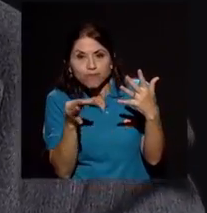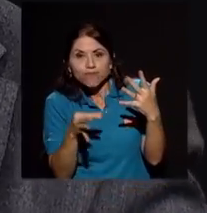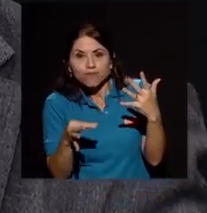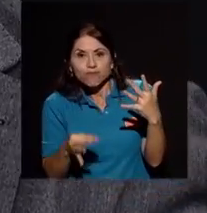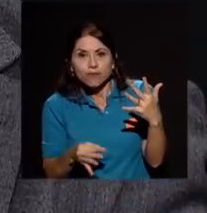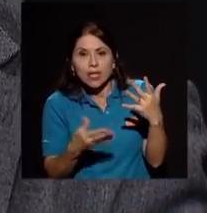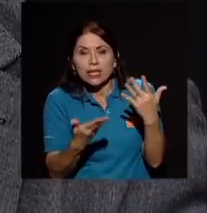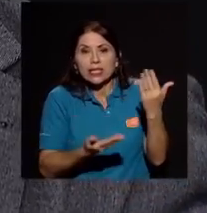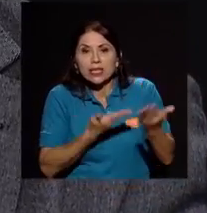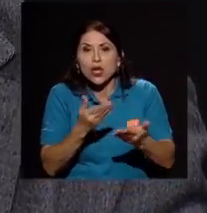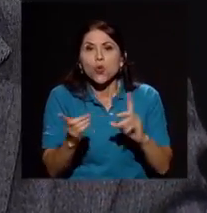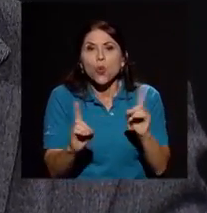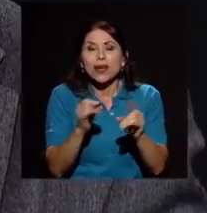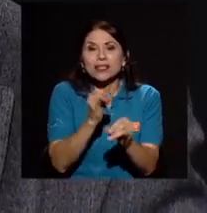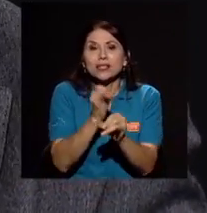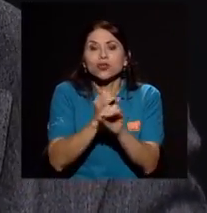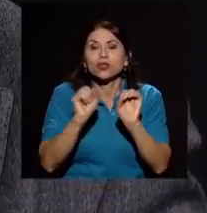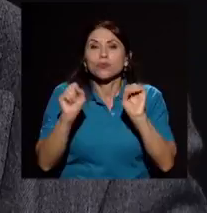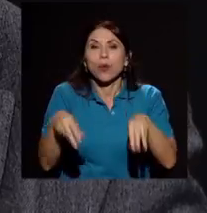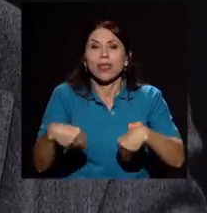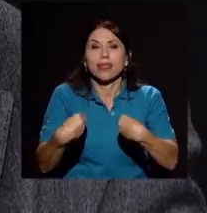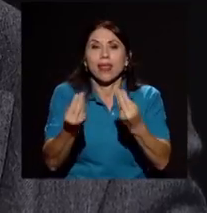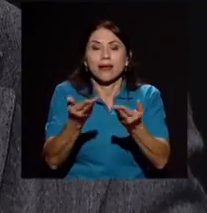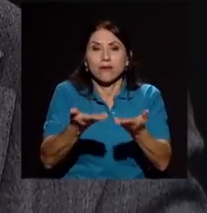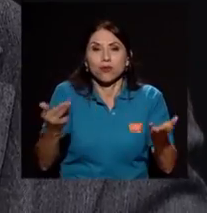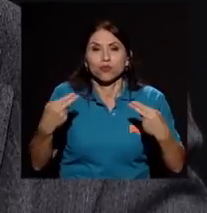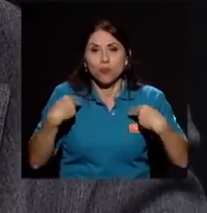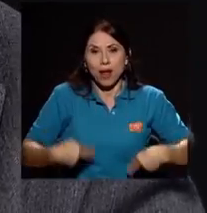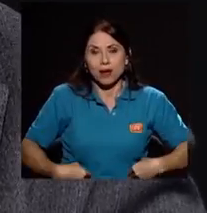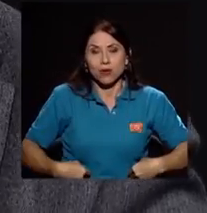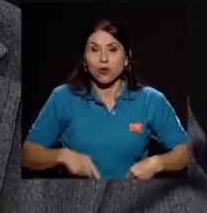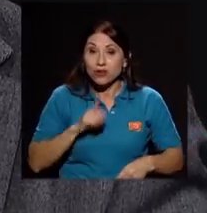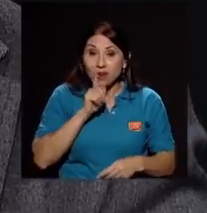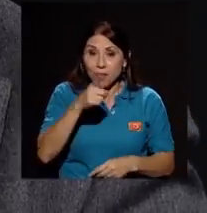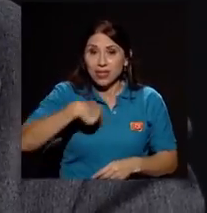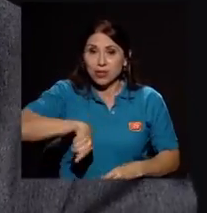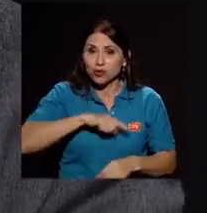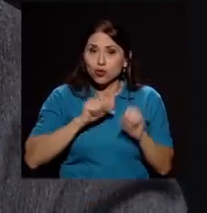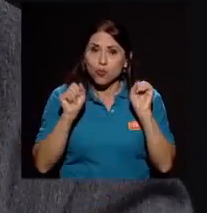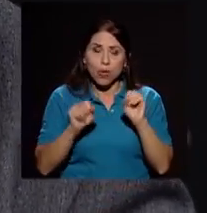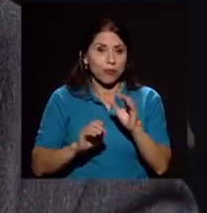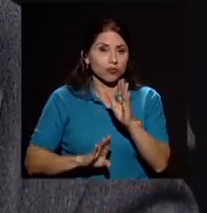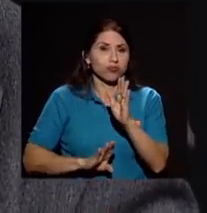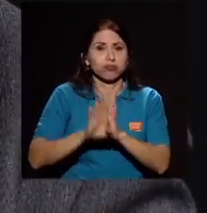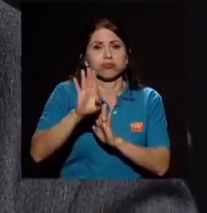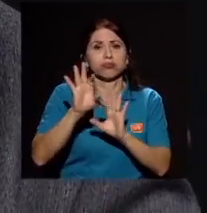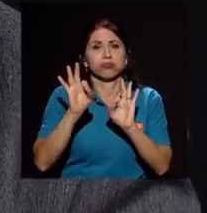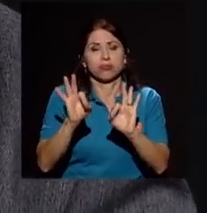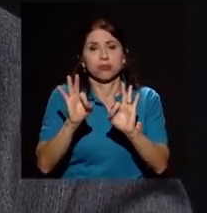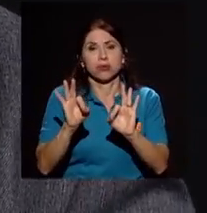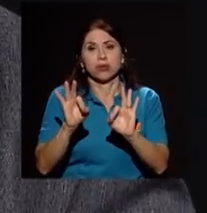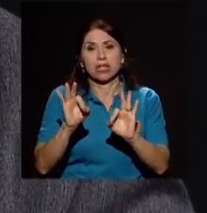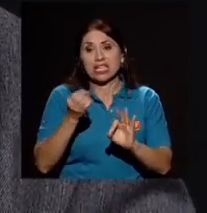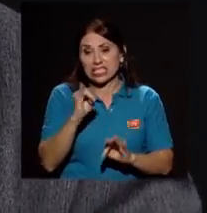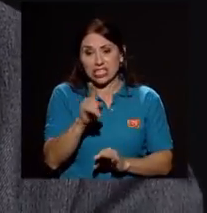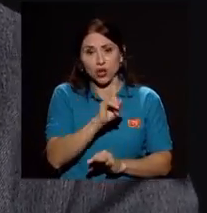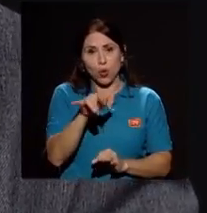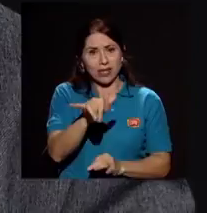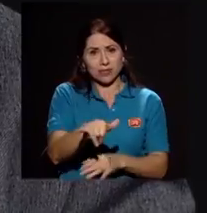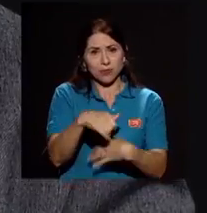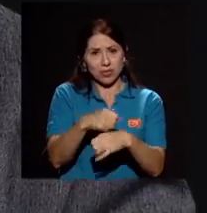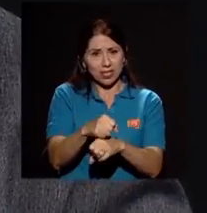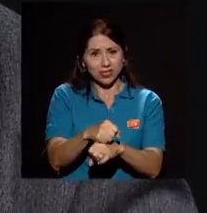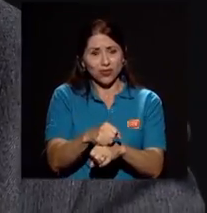para realmente dar el salto de la rana al desarrollo porque si no no no vamos a avanzar es decir este país tiene un